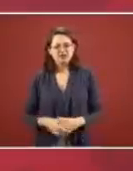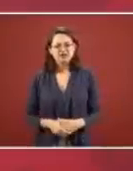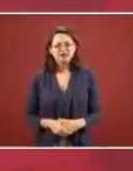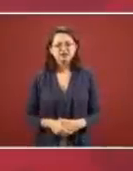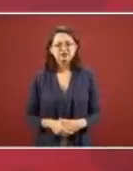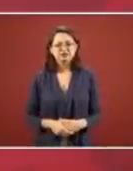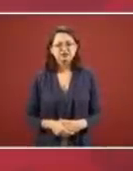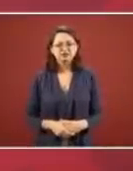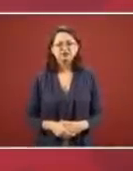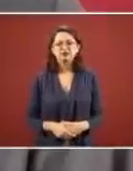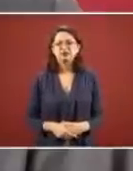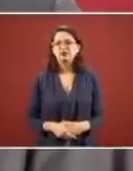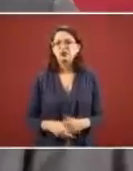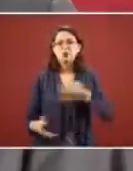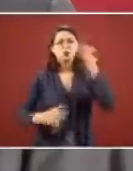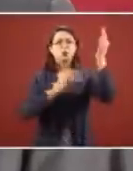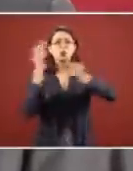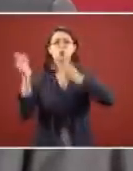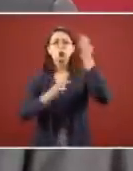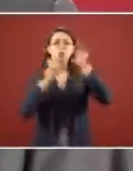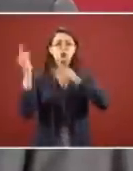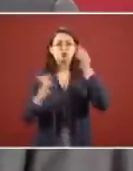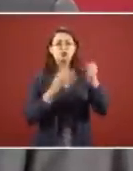Pago en medios,